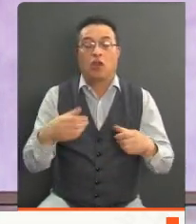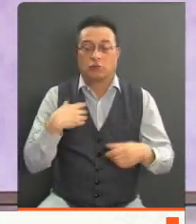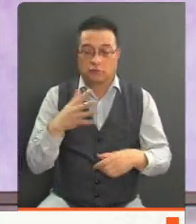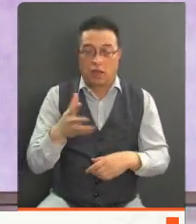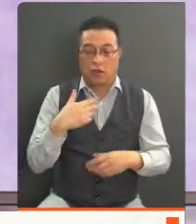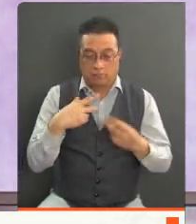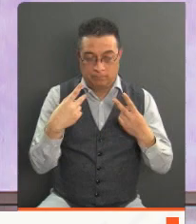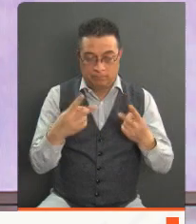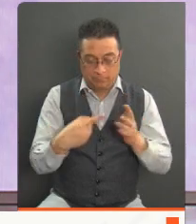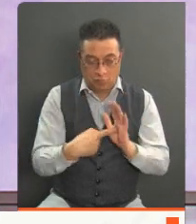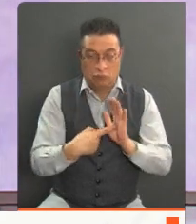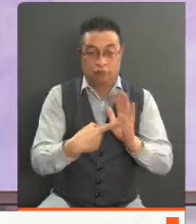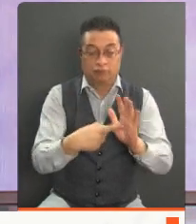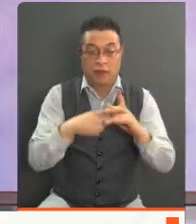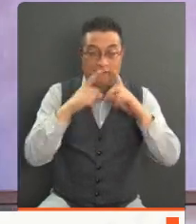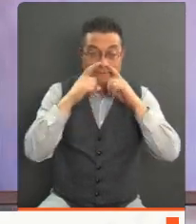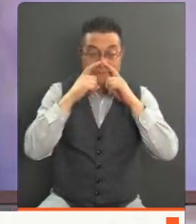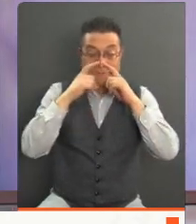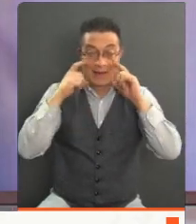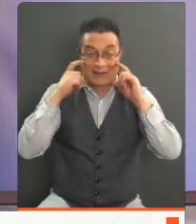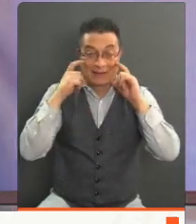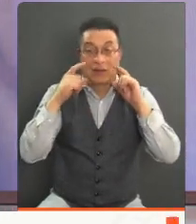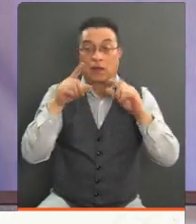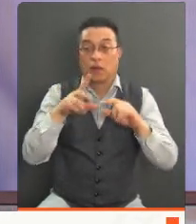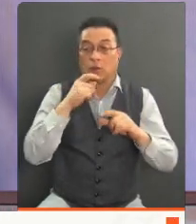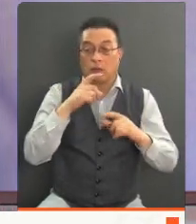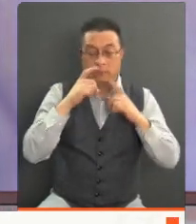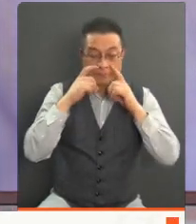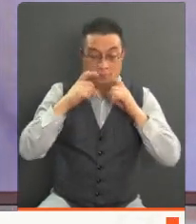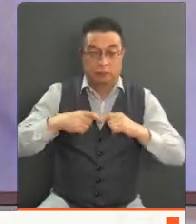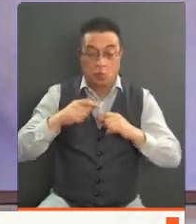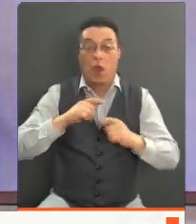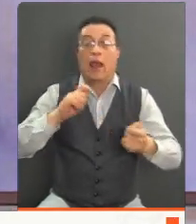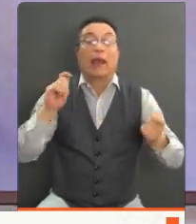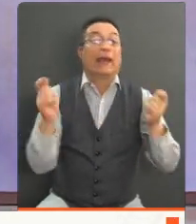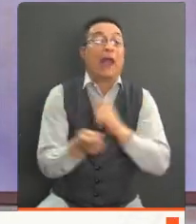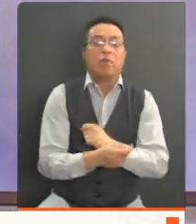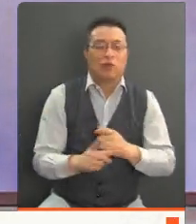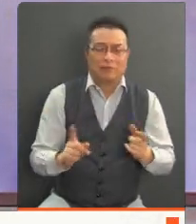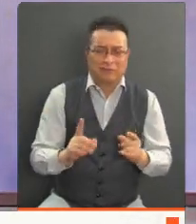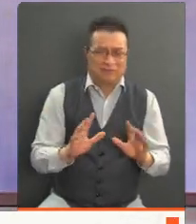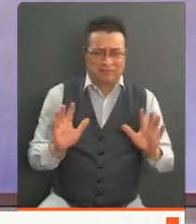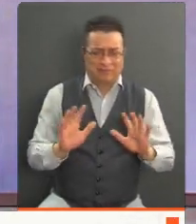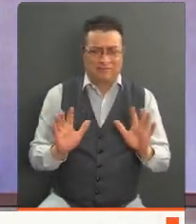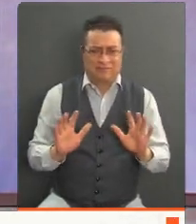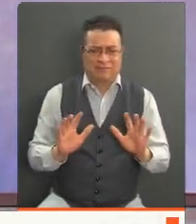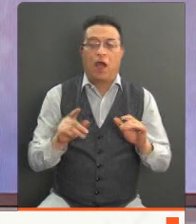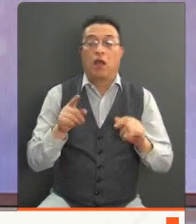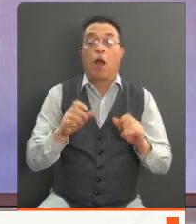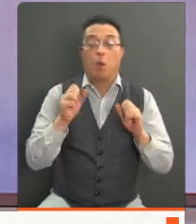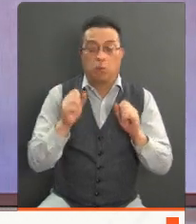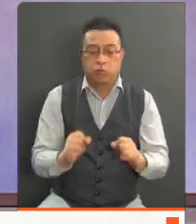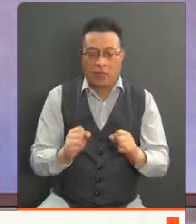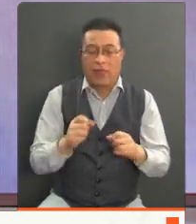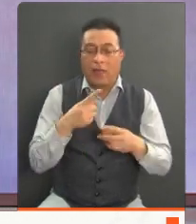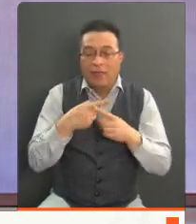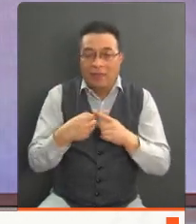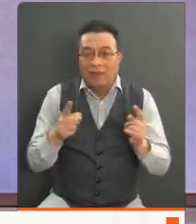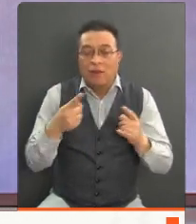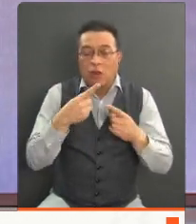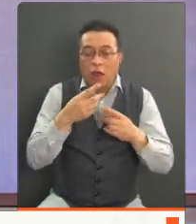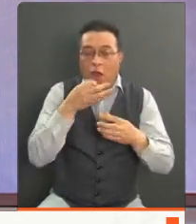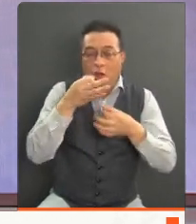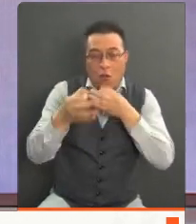la señal de que la mascarilla era como sacar la mascarilla era el gran cambio yo creo que se puede a ver cómo se podía haber comunicado de